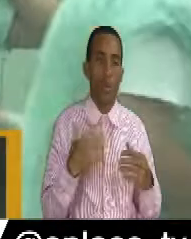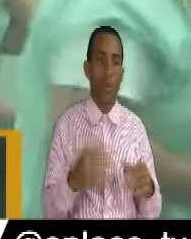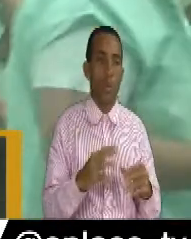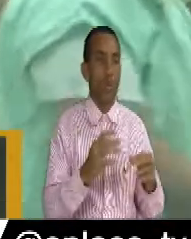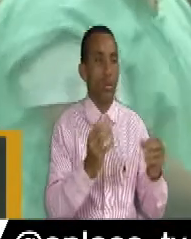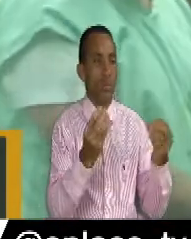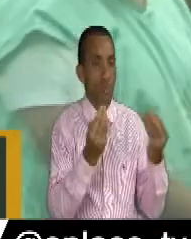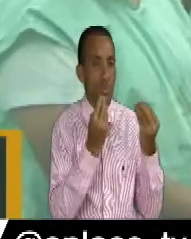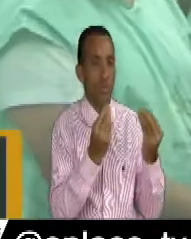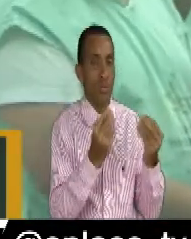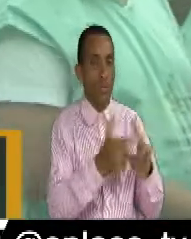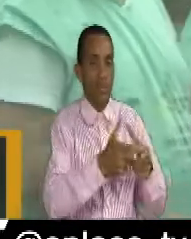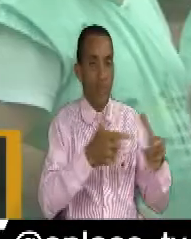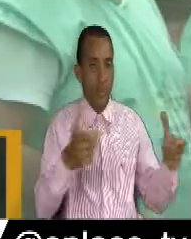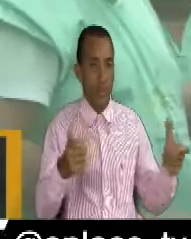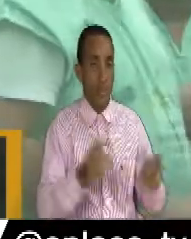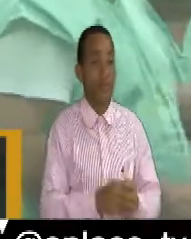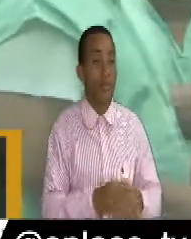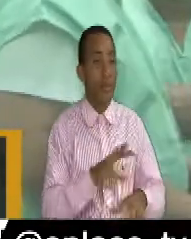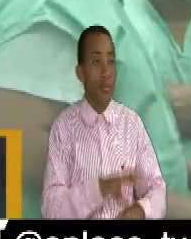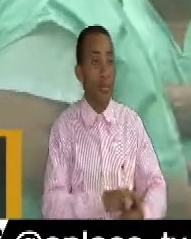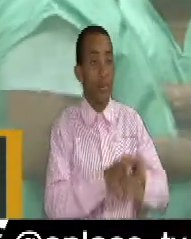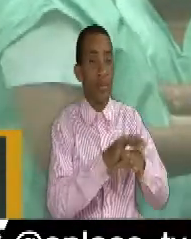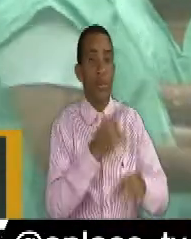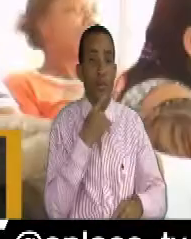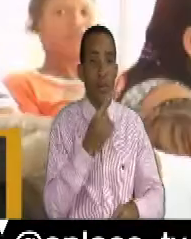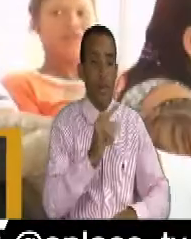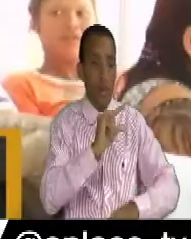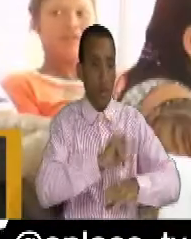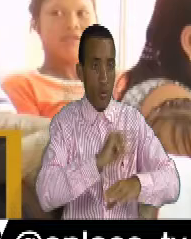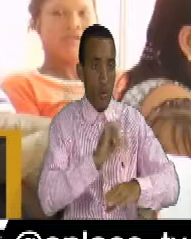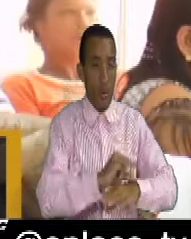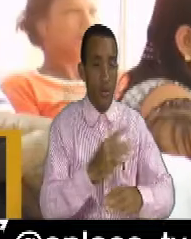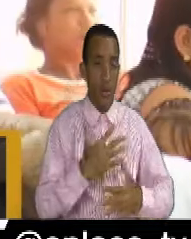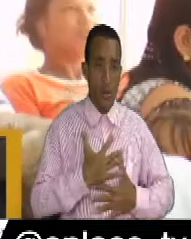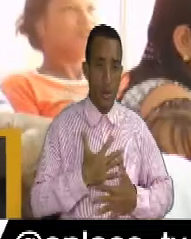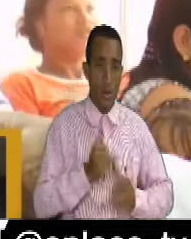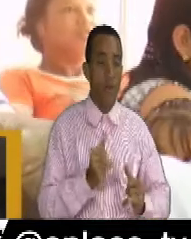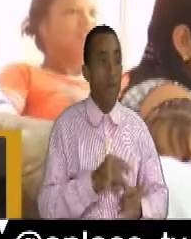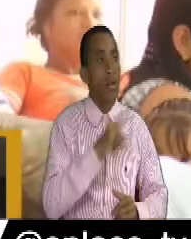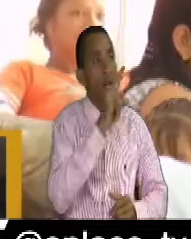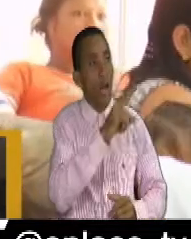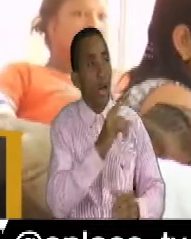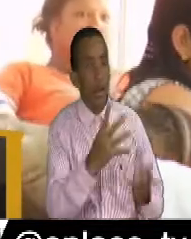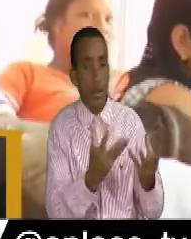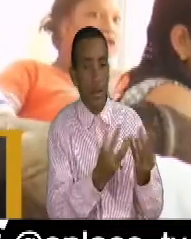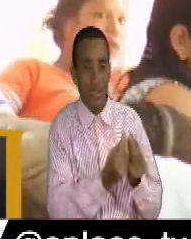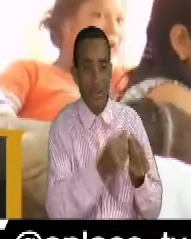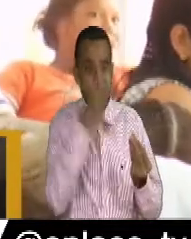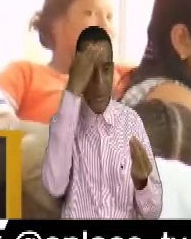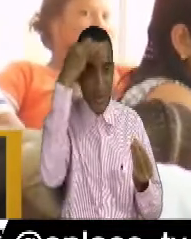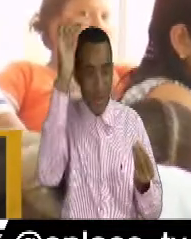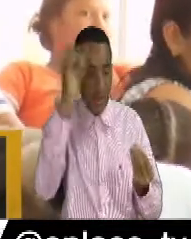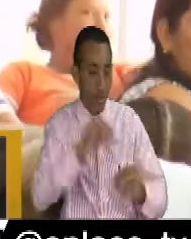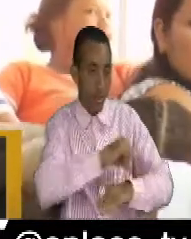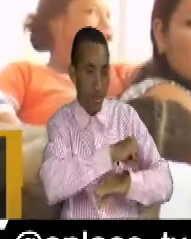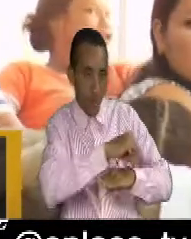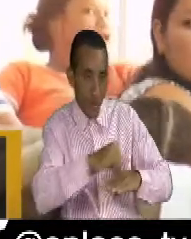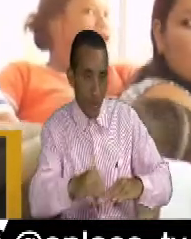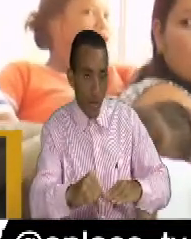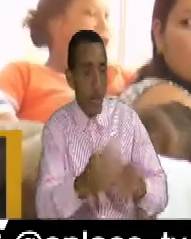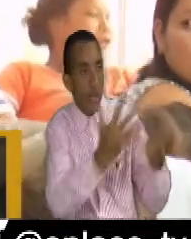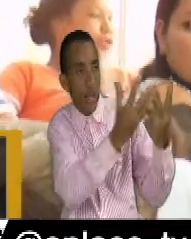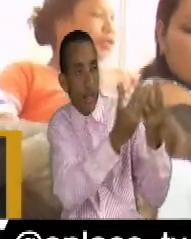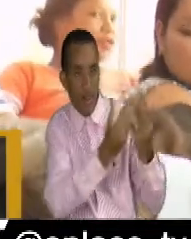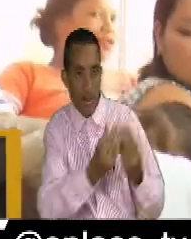excelente. El médico Larios destaca la labor de la Fundación Alegría. Son los que traen los cirujanos, traen el personal que va a